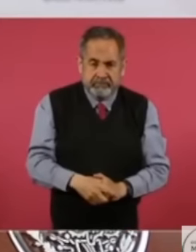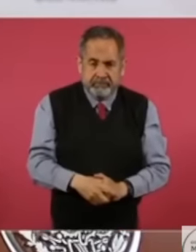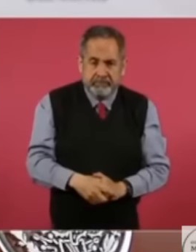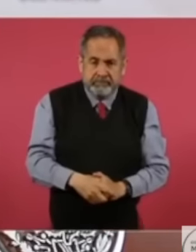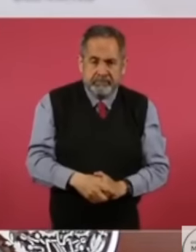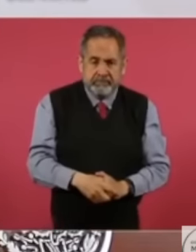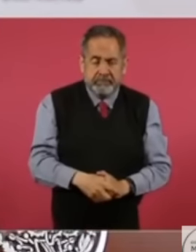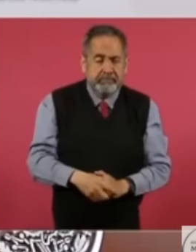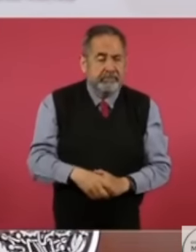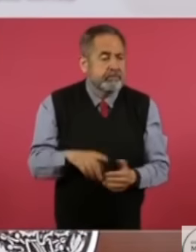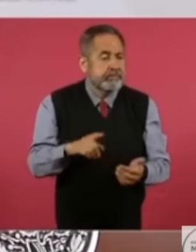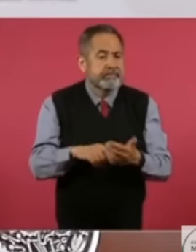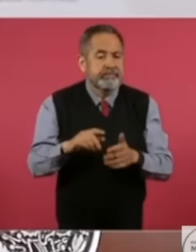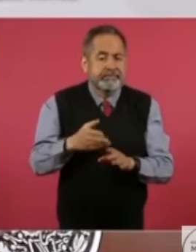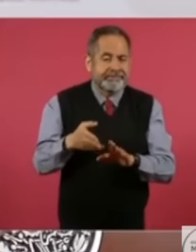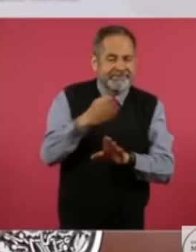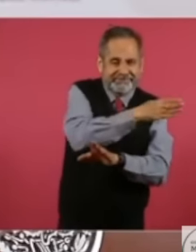El gobierno estaba